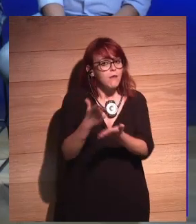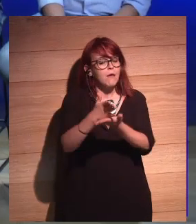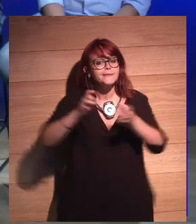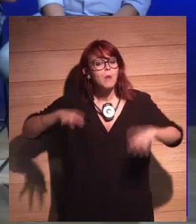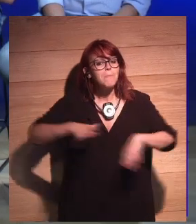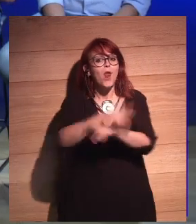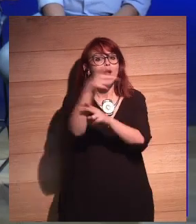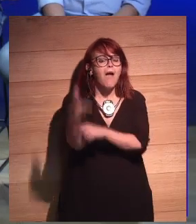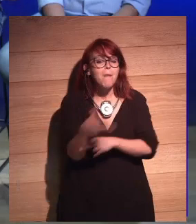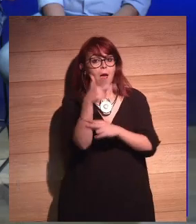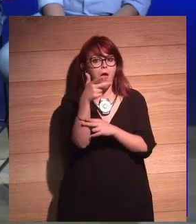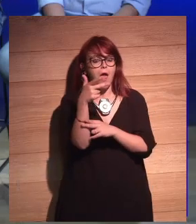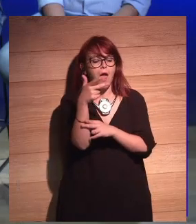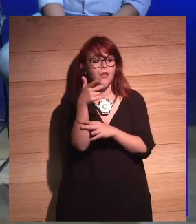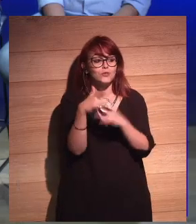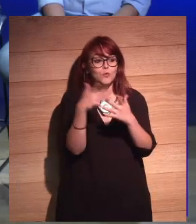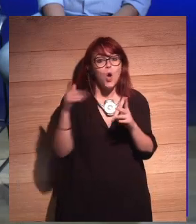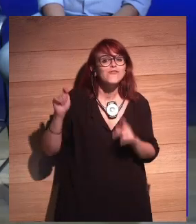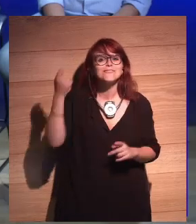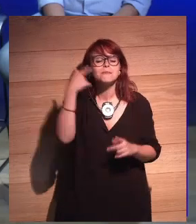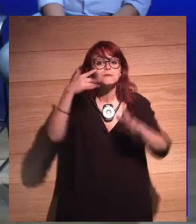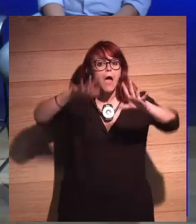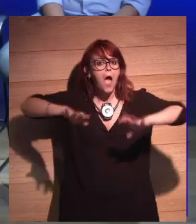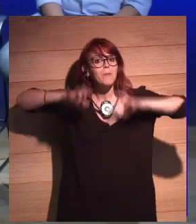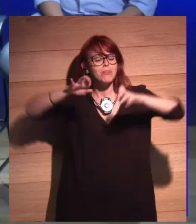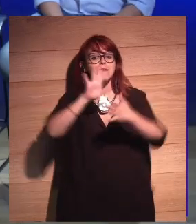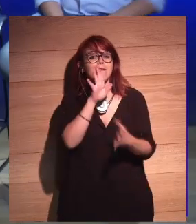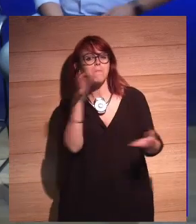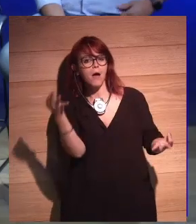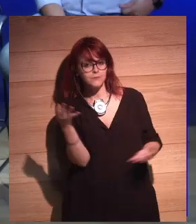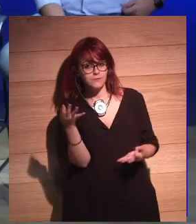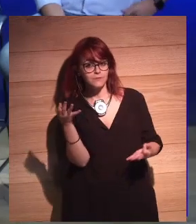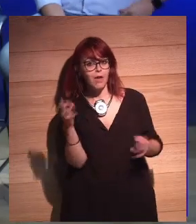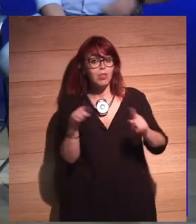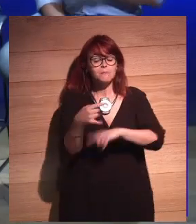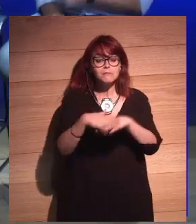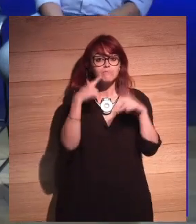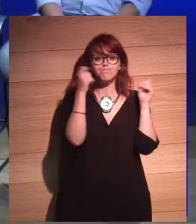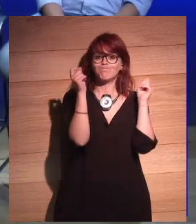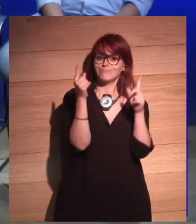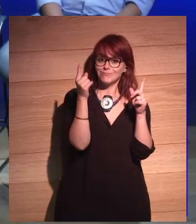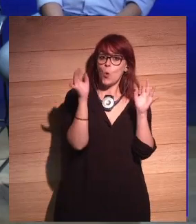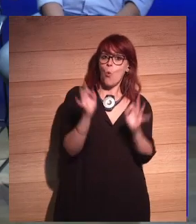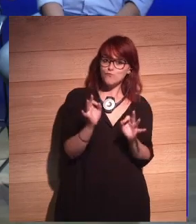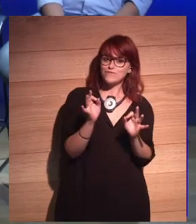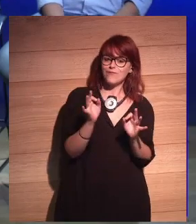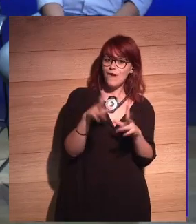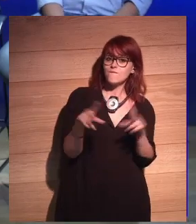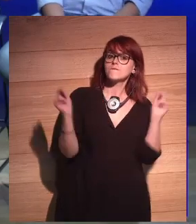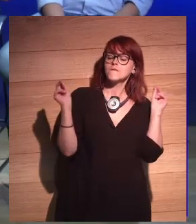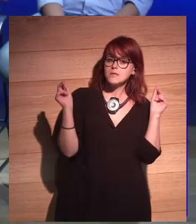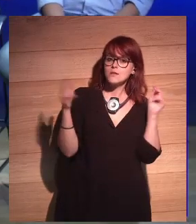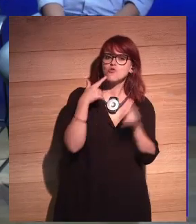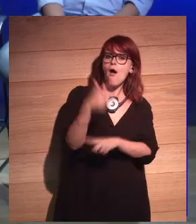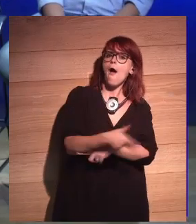que al poner la cámara conseguimos aprender lo que estaba pasando. Y entonces vimos que cuando terminó, yo no dejé